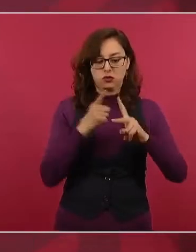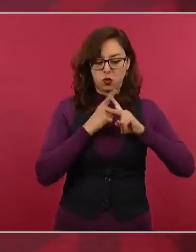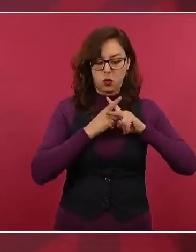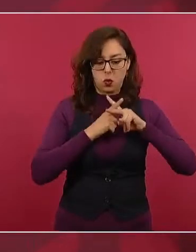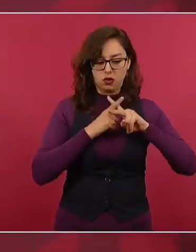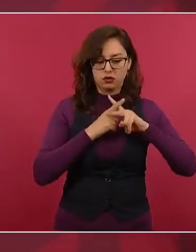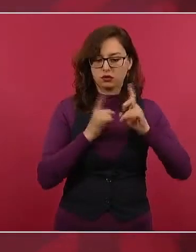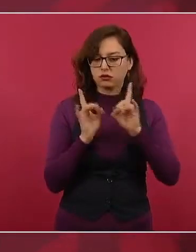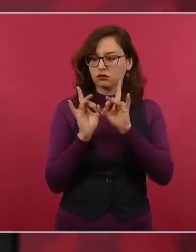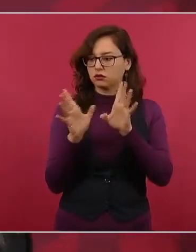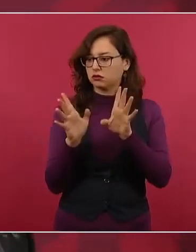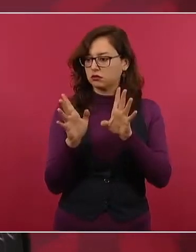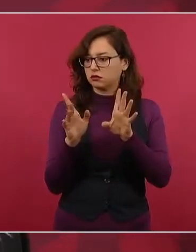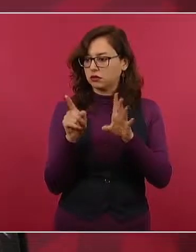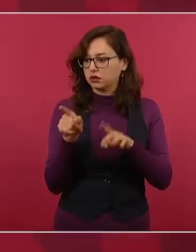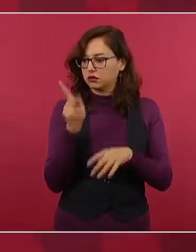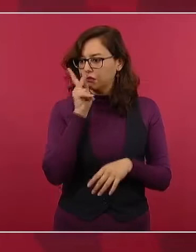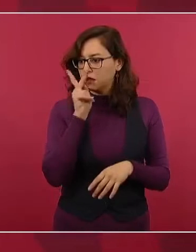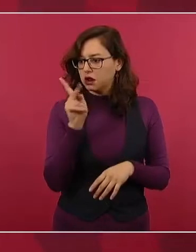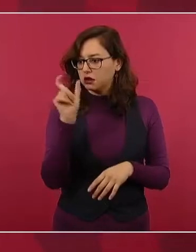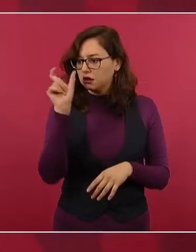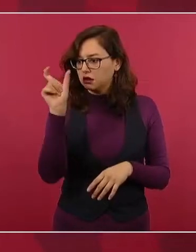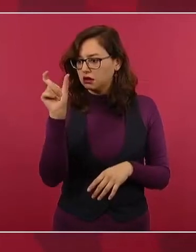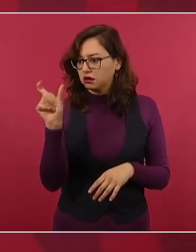Era un sacrilegio